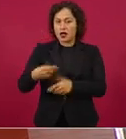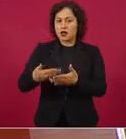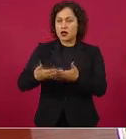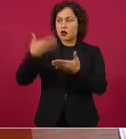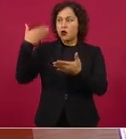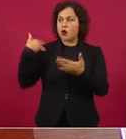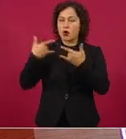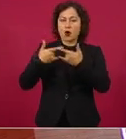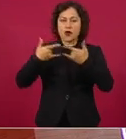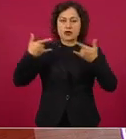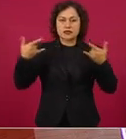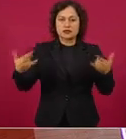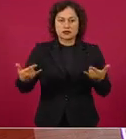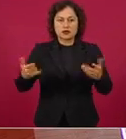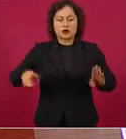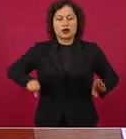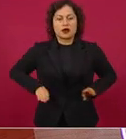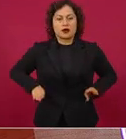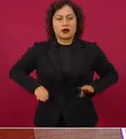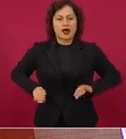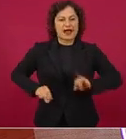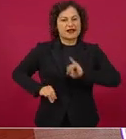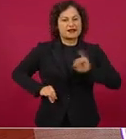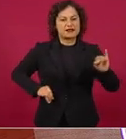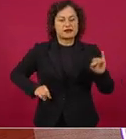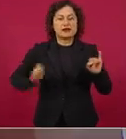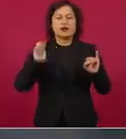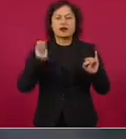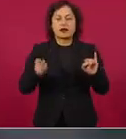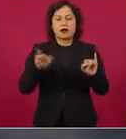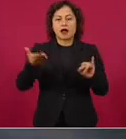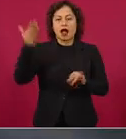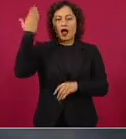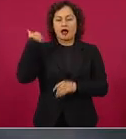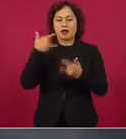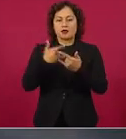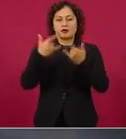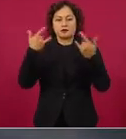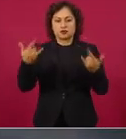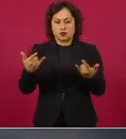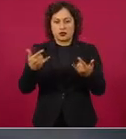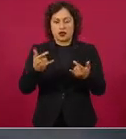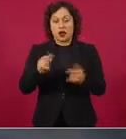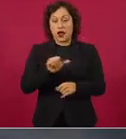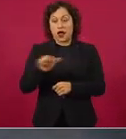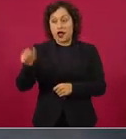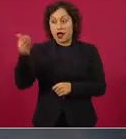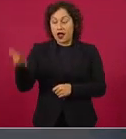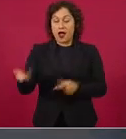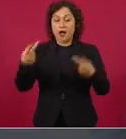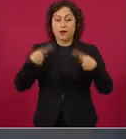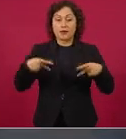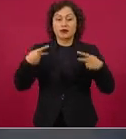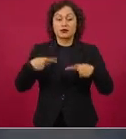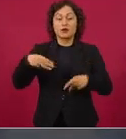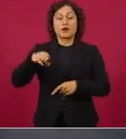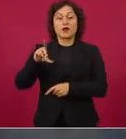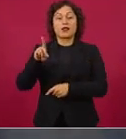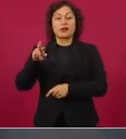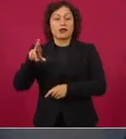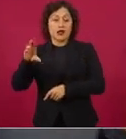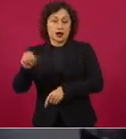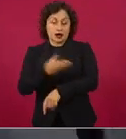no se le dio a Madero durante mucho tiempo su lugar.